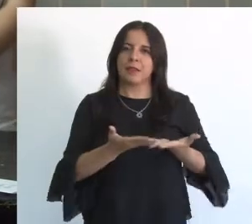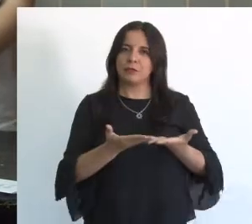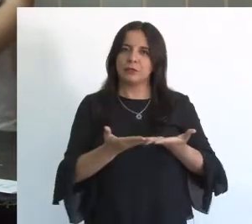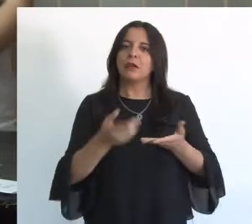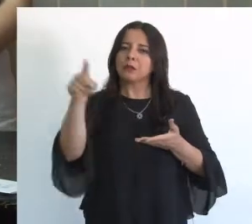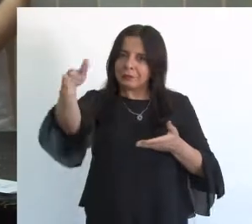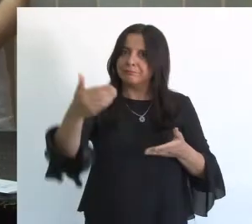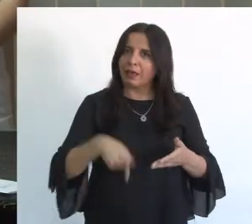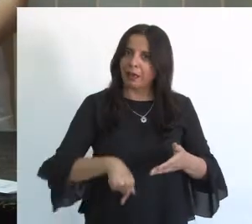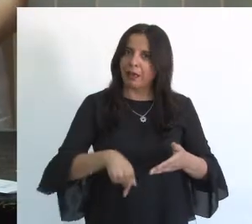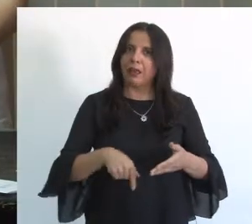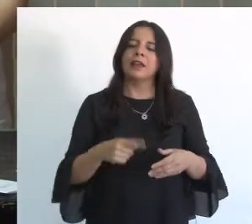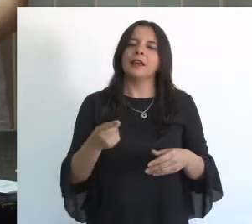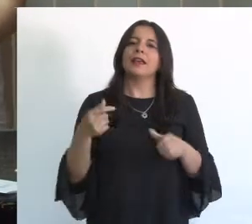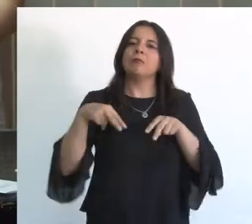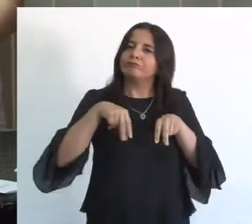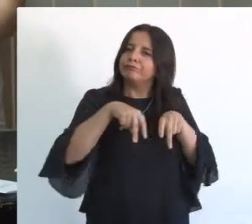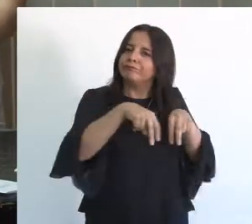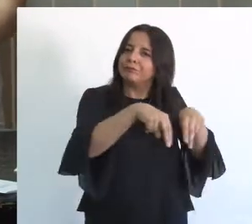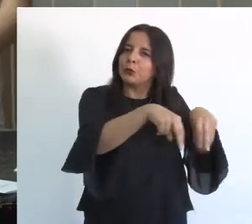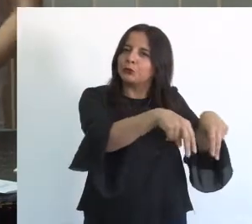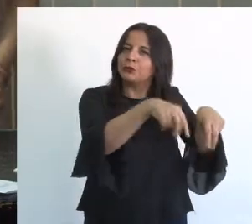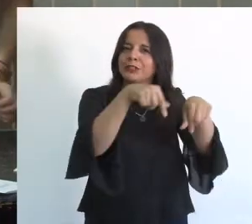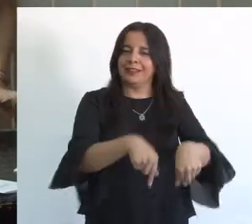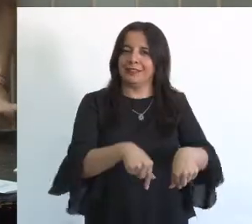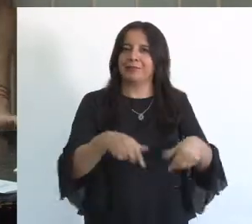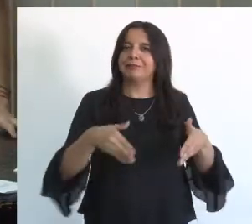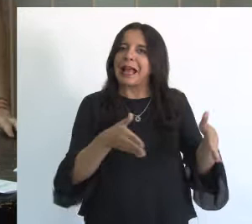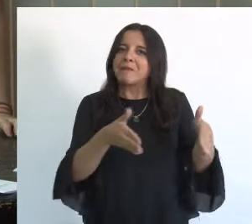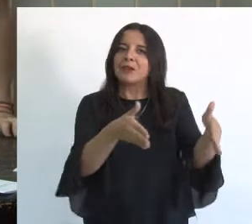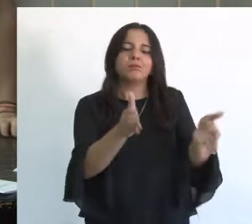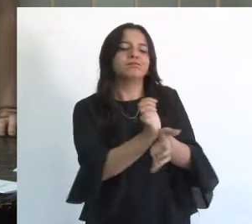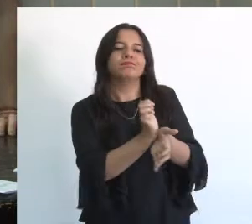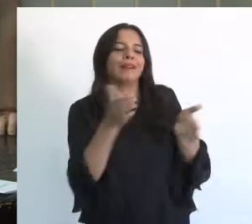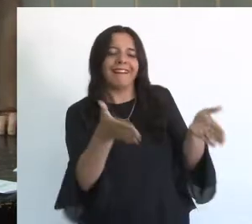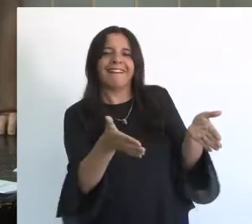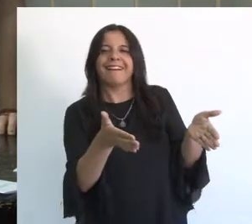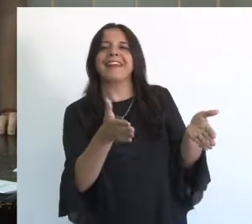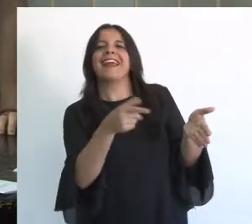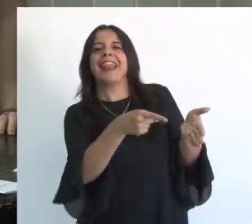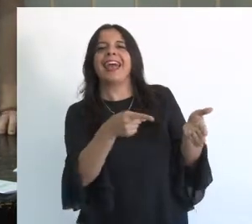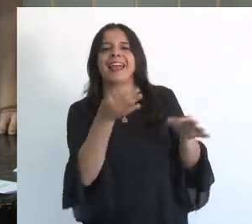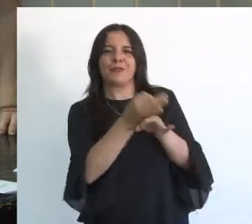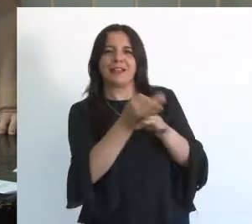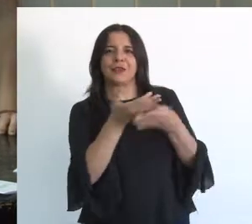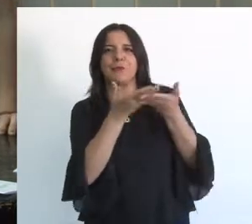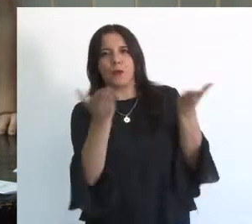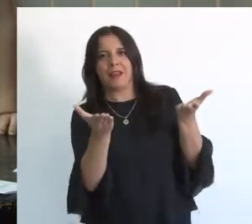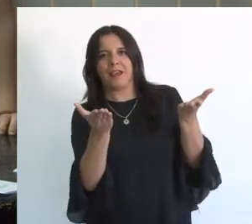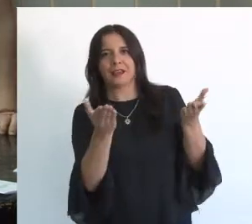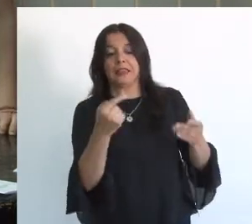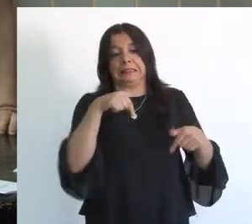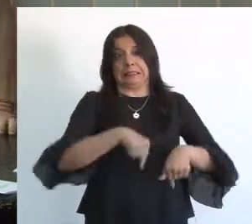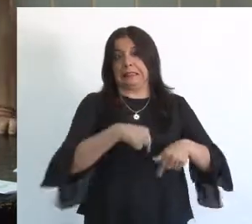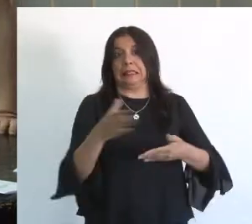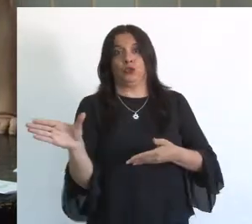a acompañarnos y a transitar juntos este camino que es la educación pública, que es de todos, que es para todos. Y lo